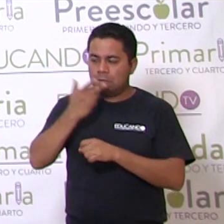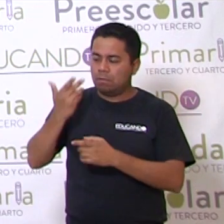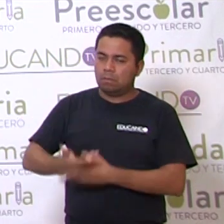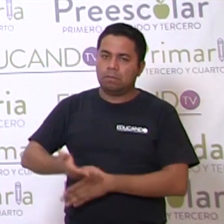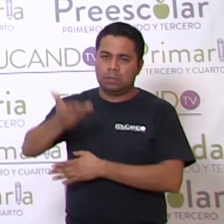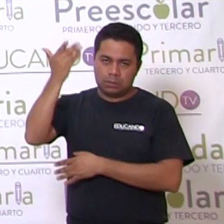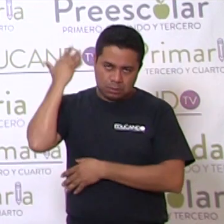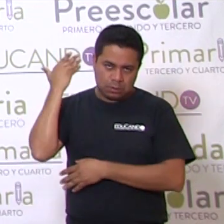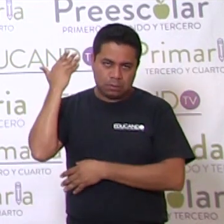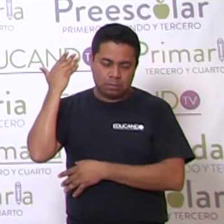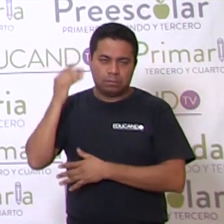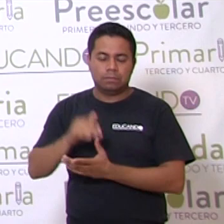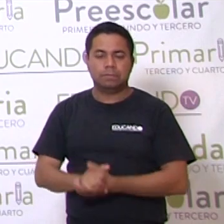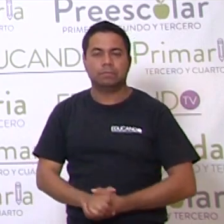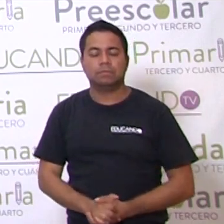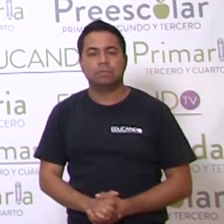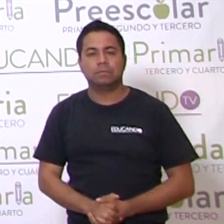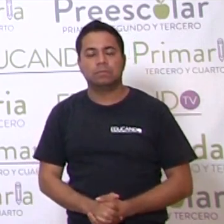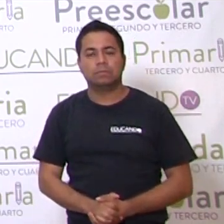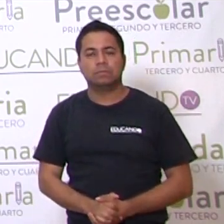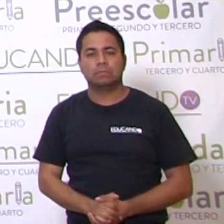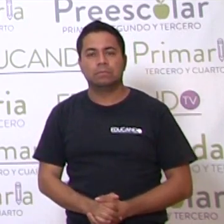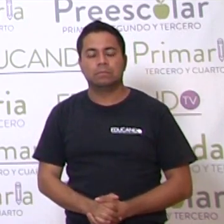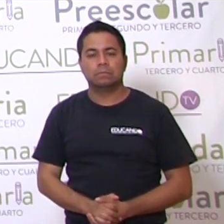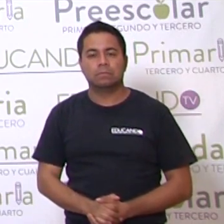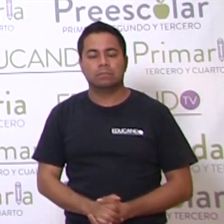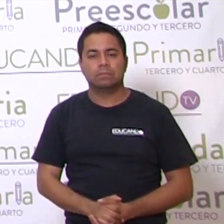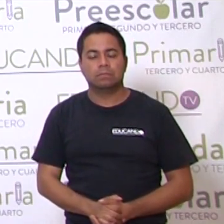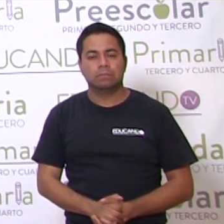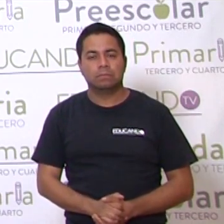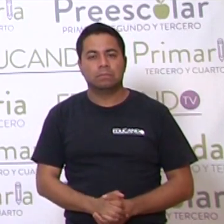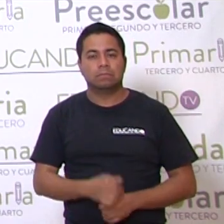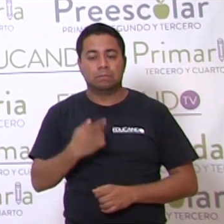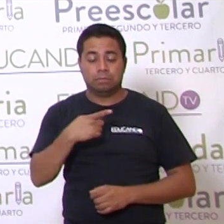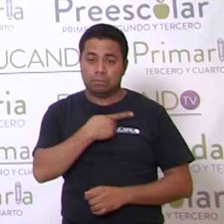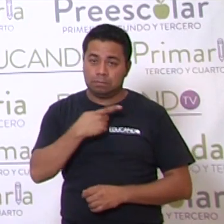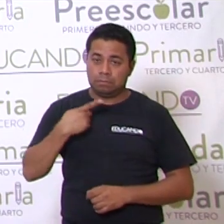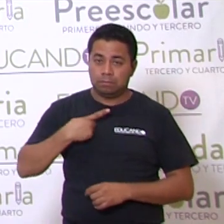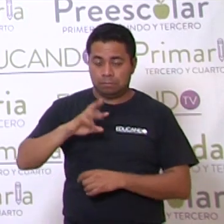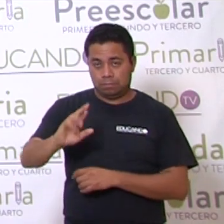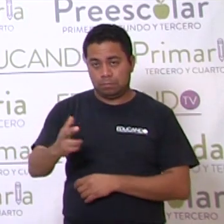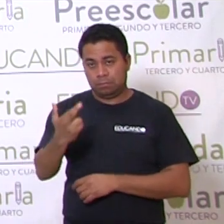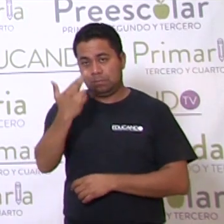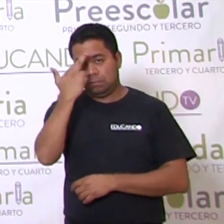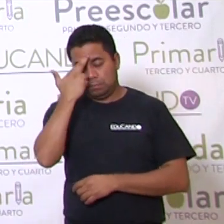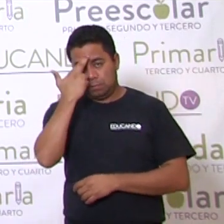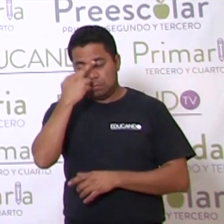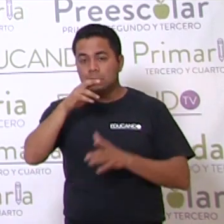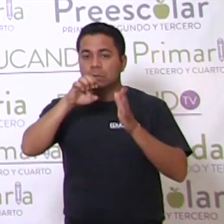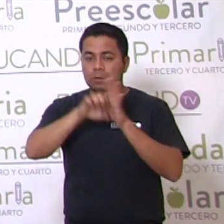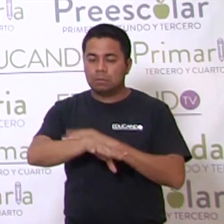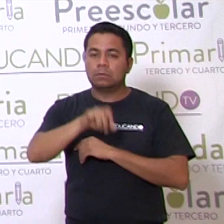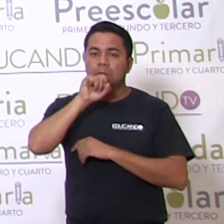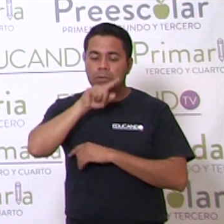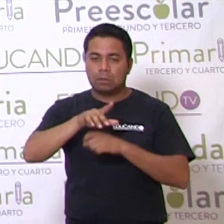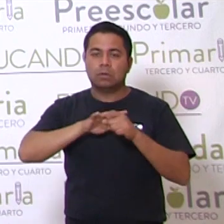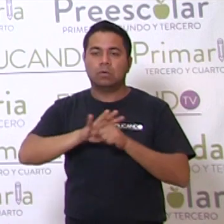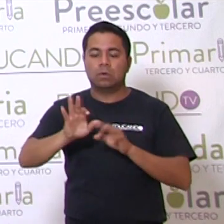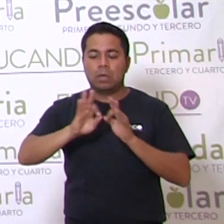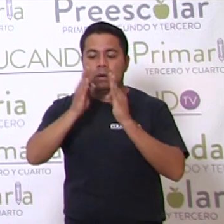¿bien? Pretérito. Pero tienes que recordar que también la forma en cómo